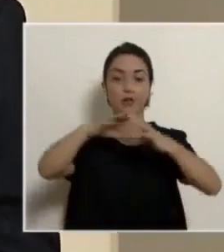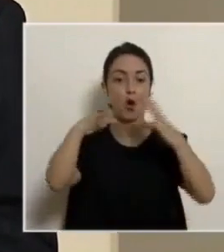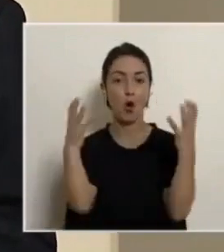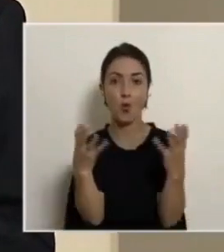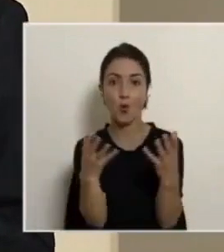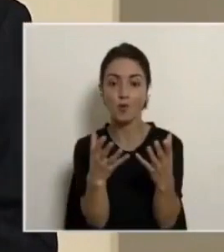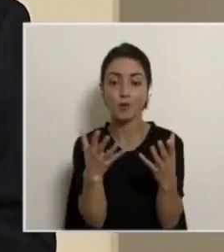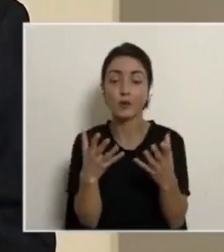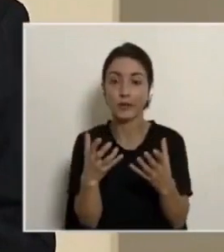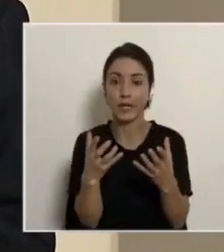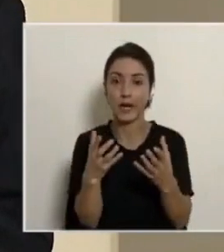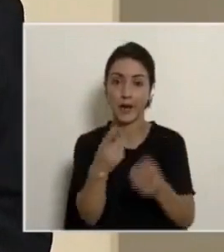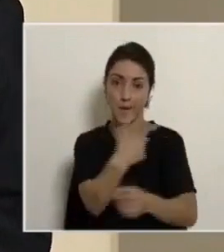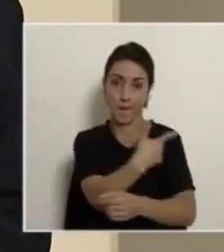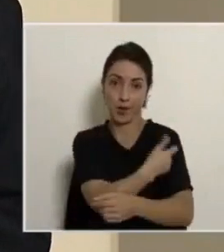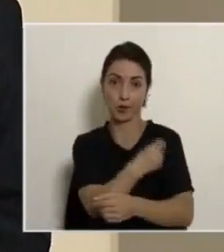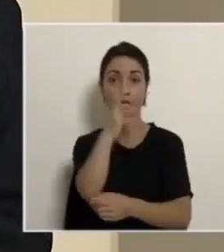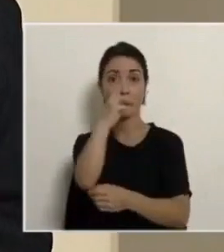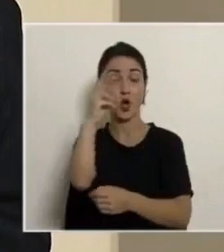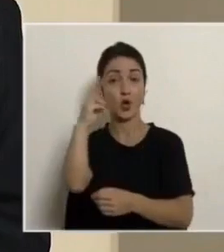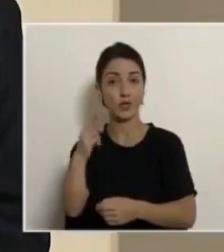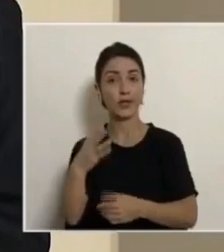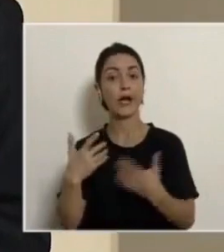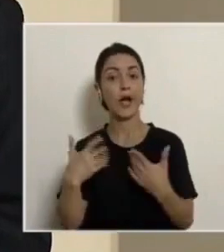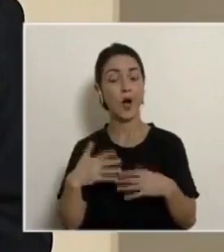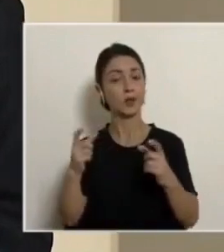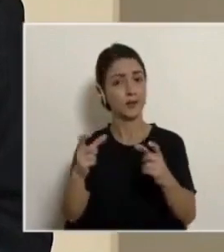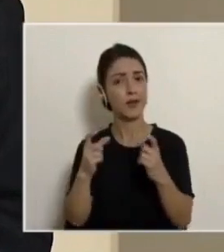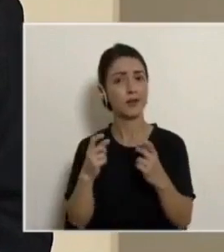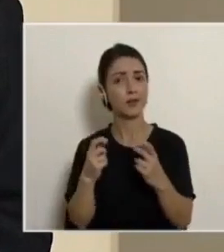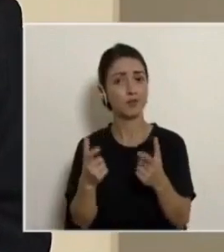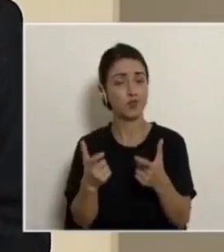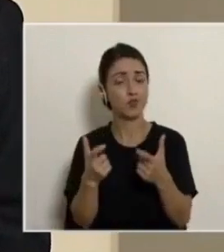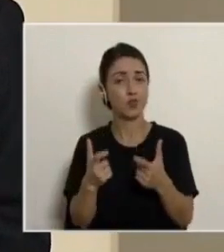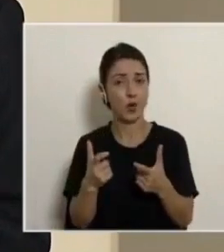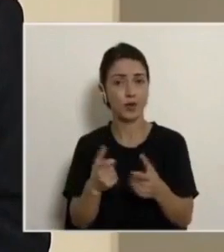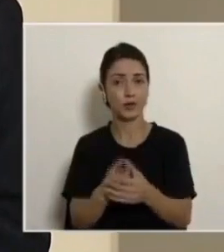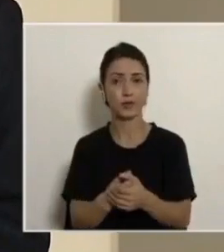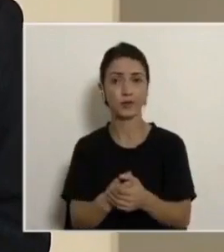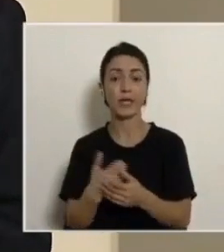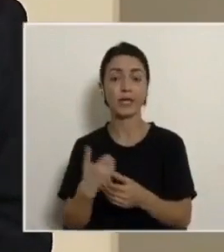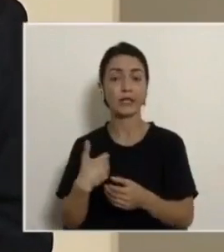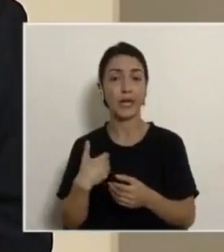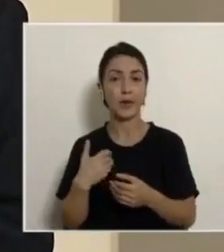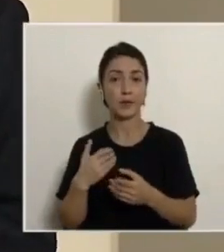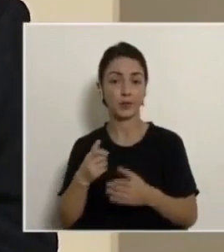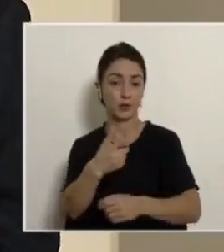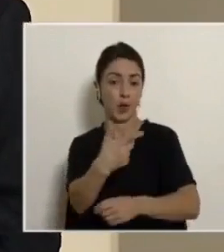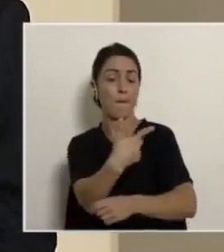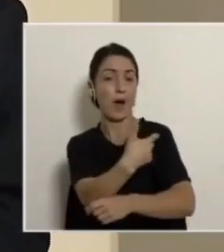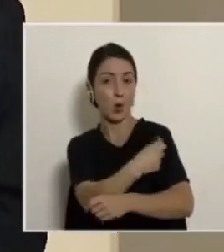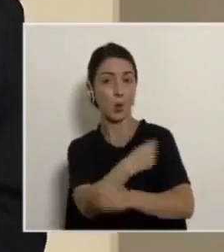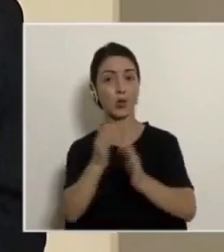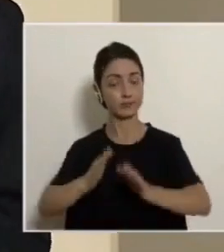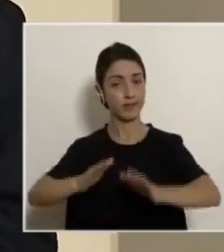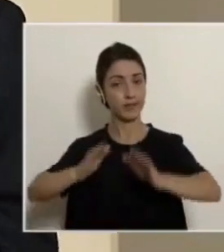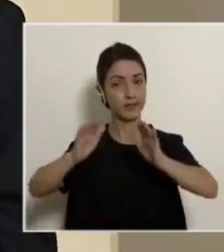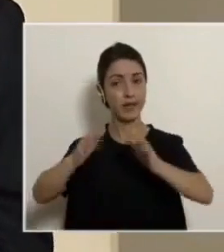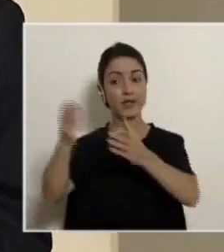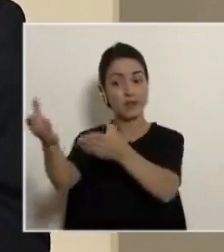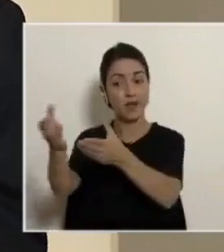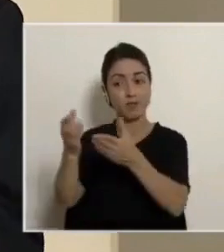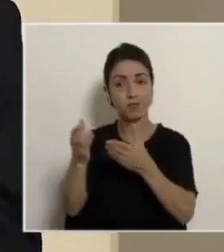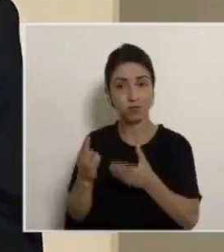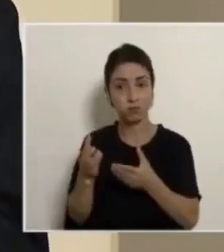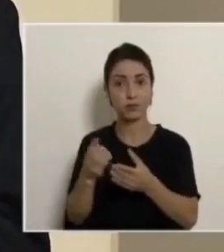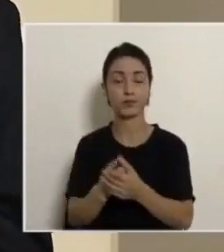Costa Rica es afortunado en tener un abastecimiento garantizado de vacunas de calidad que ha venido recibiendo